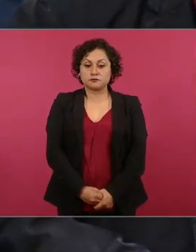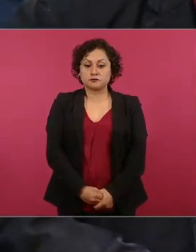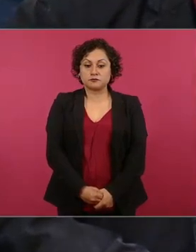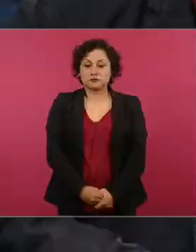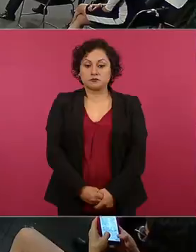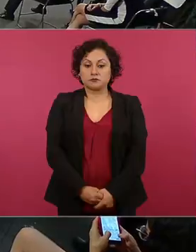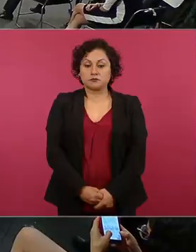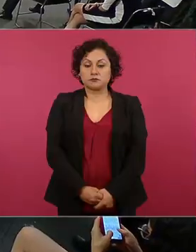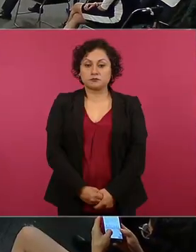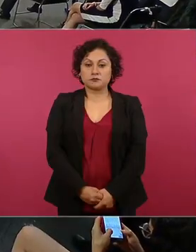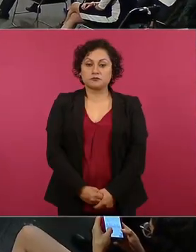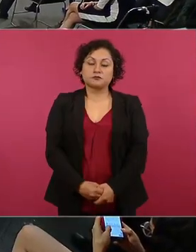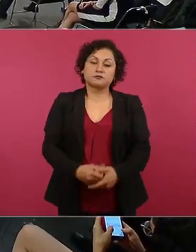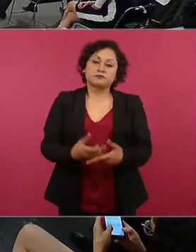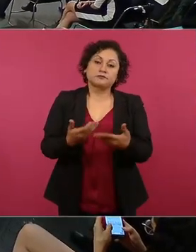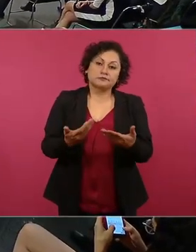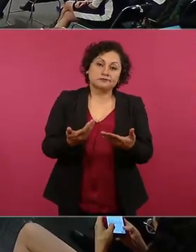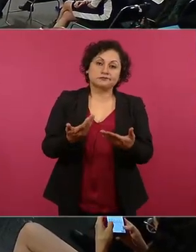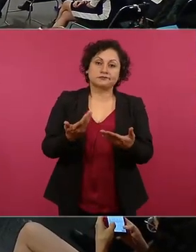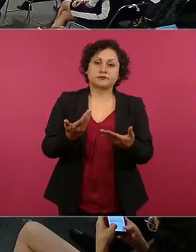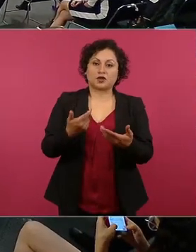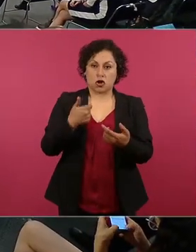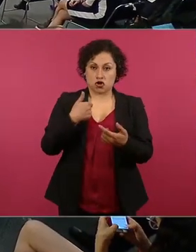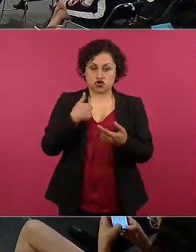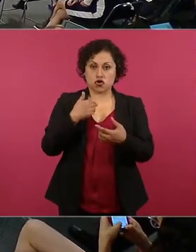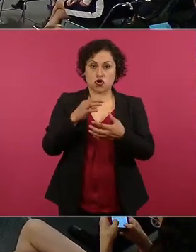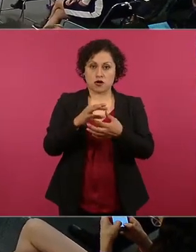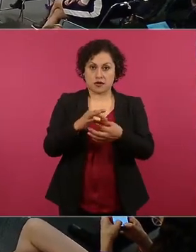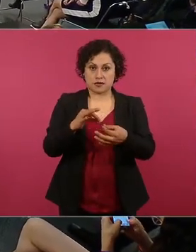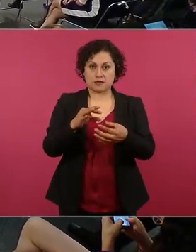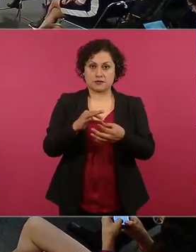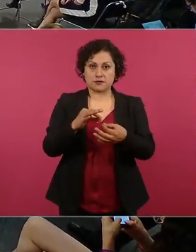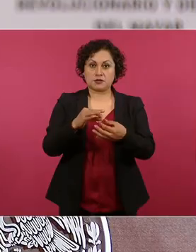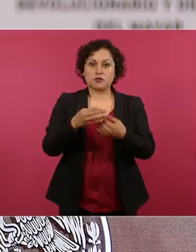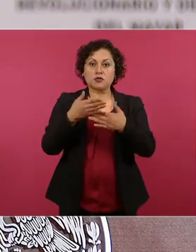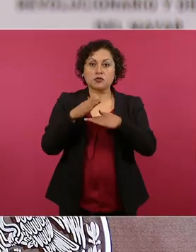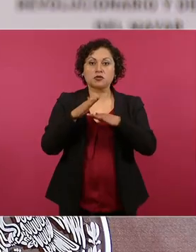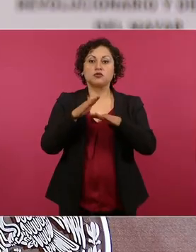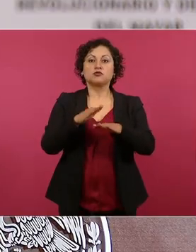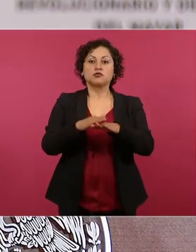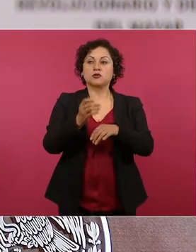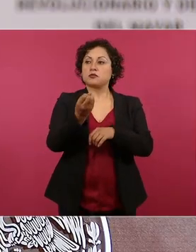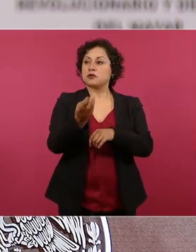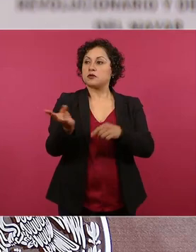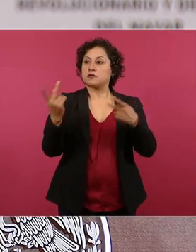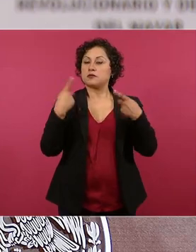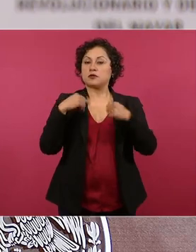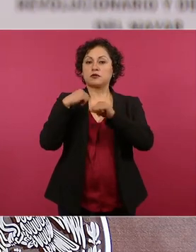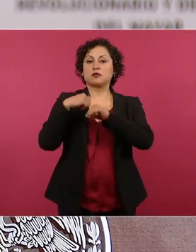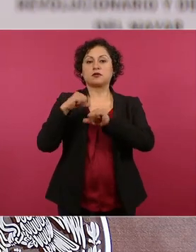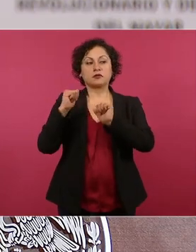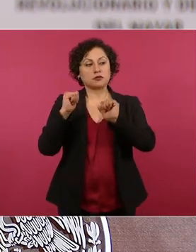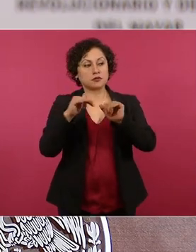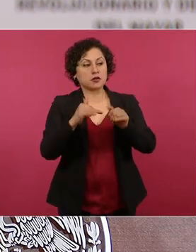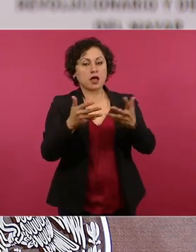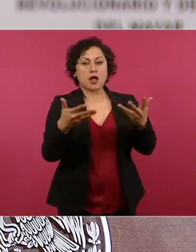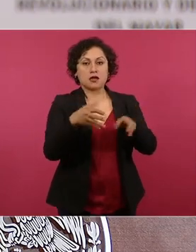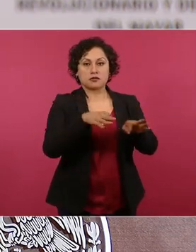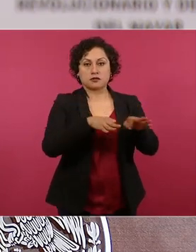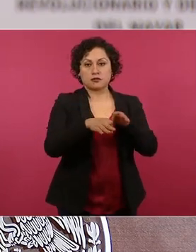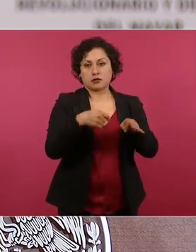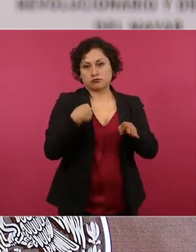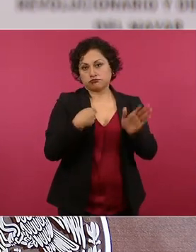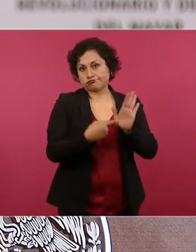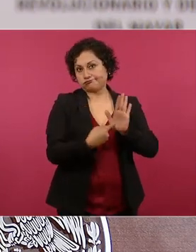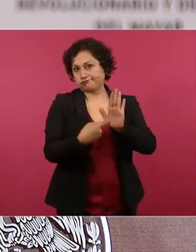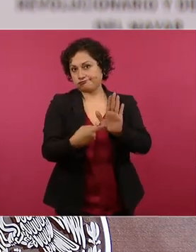criminal. Bueno, me remito a hechos objetivos sobre el trabajo realizado y sobre la información dada. Lo que sí puedo decir